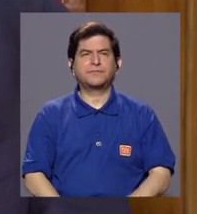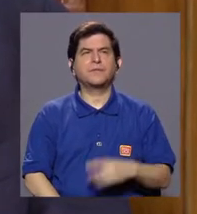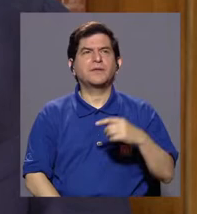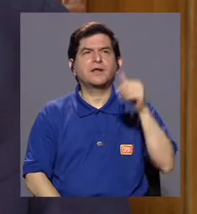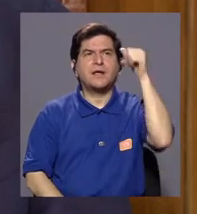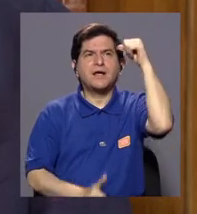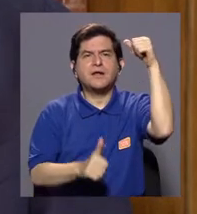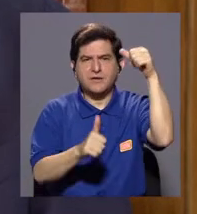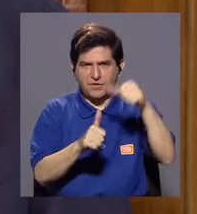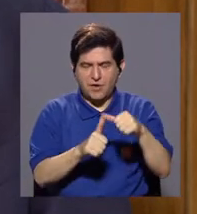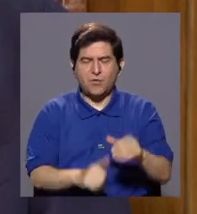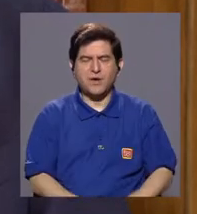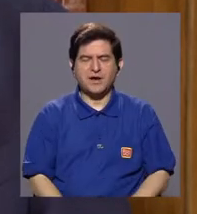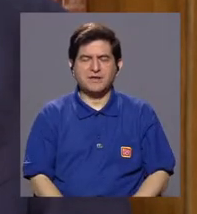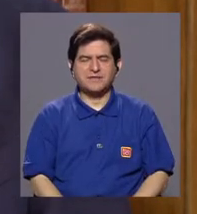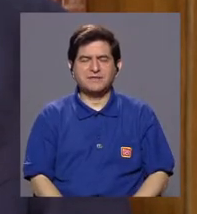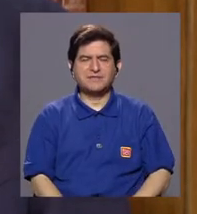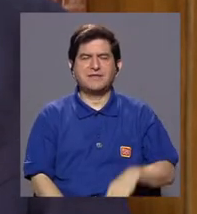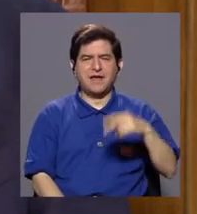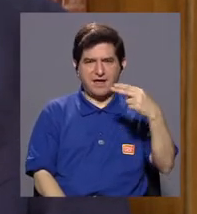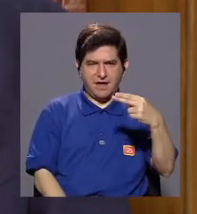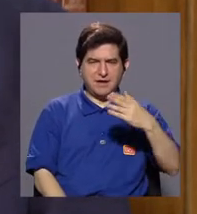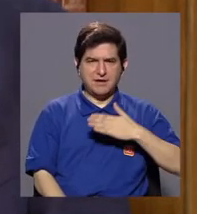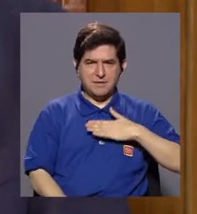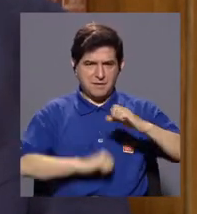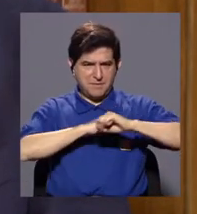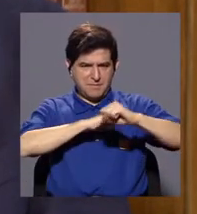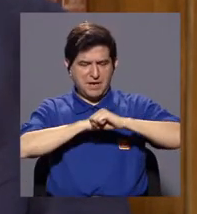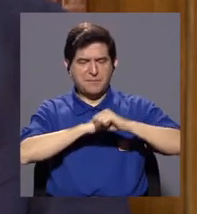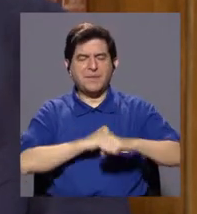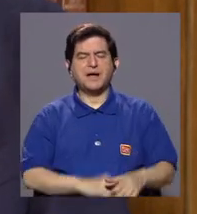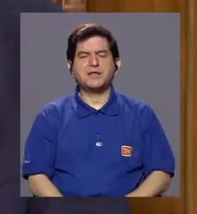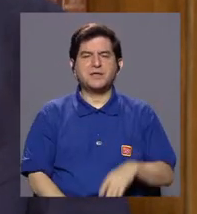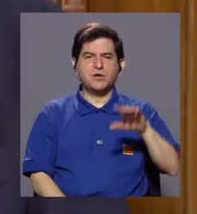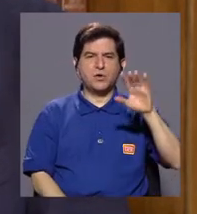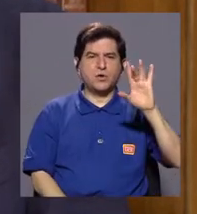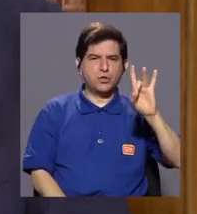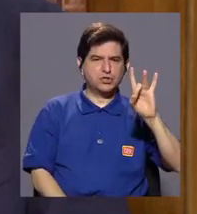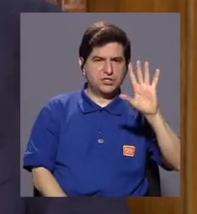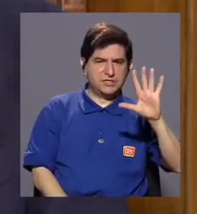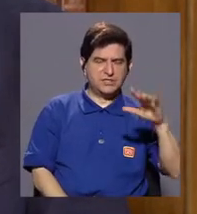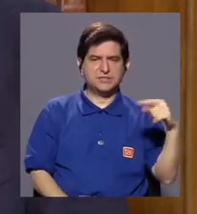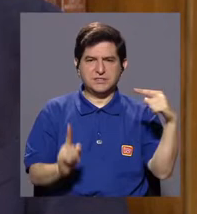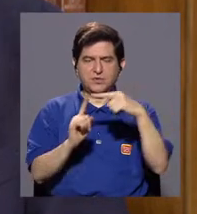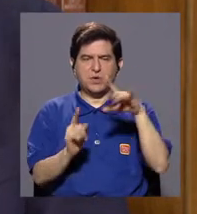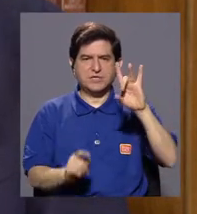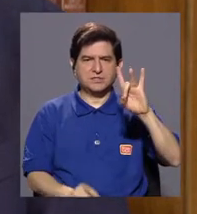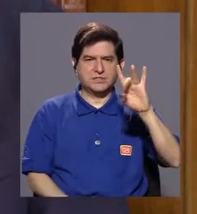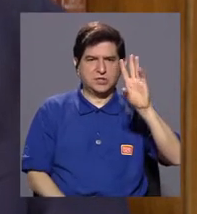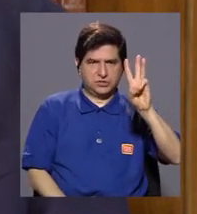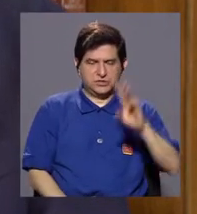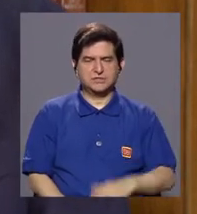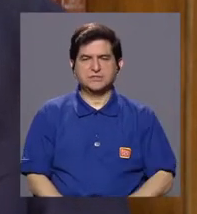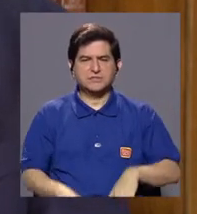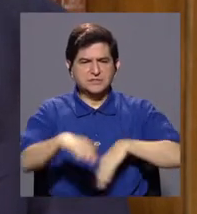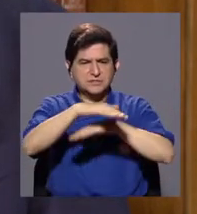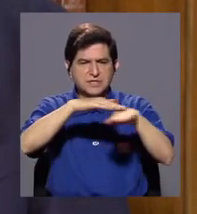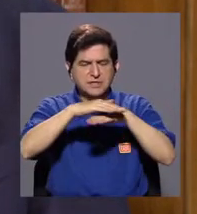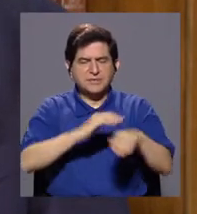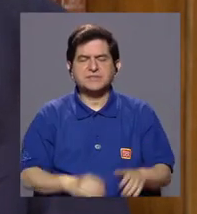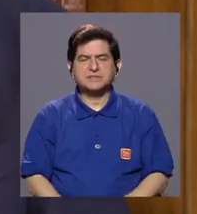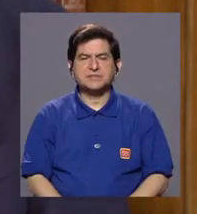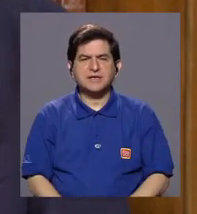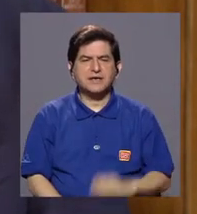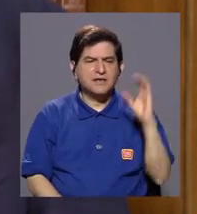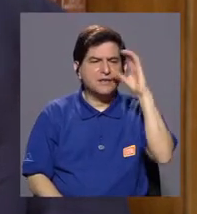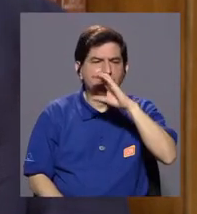Bueno, recuerde, don Henning, que toda mi campaña del 85-86 se basó en